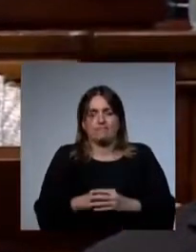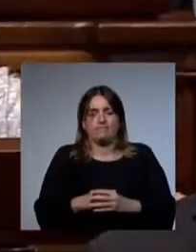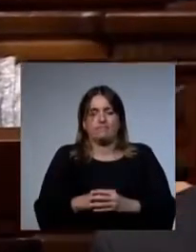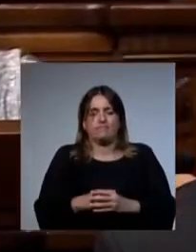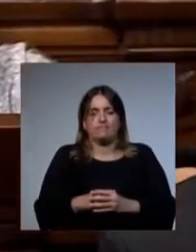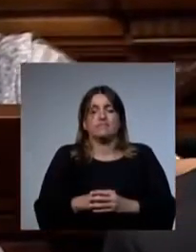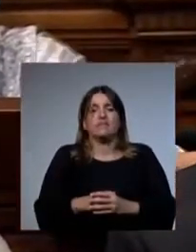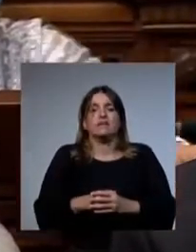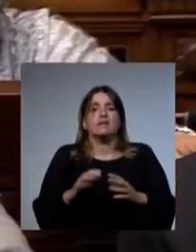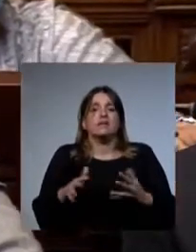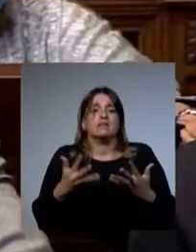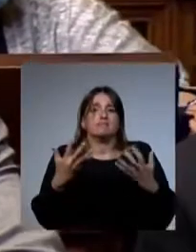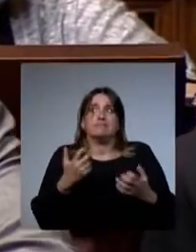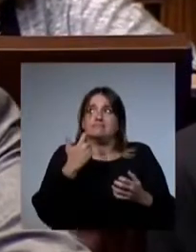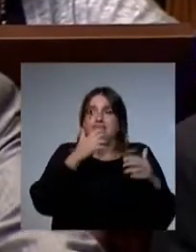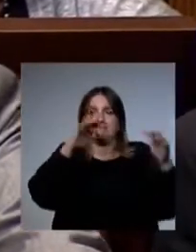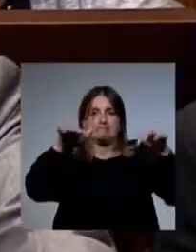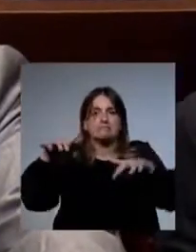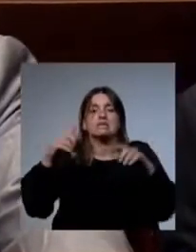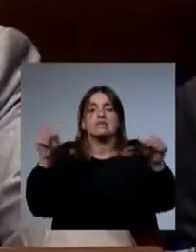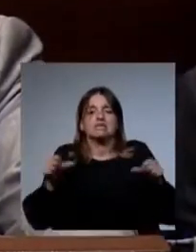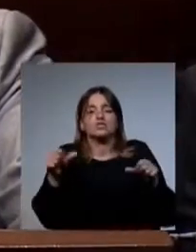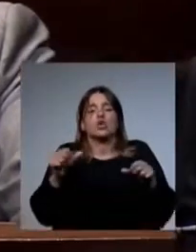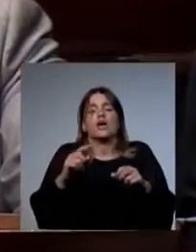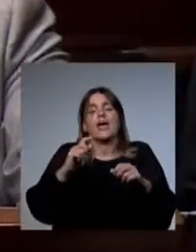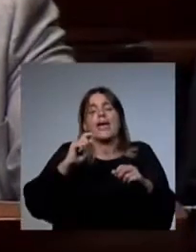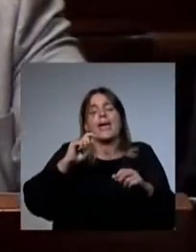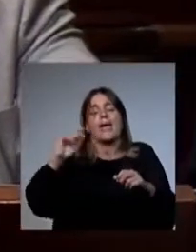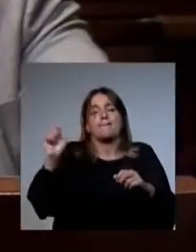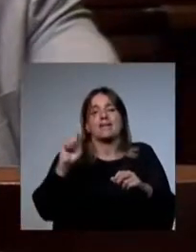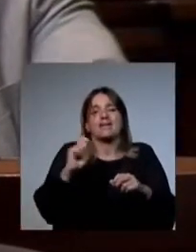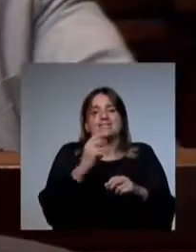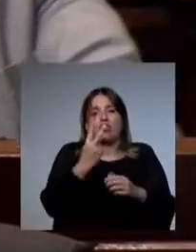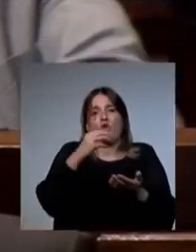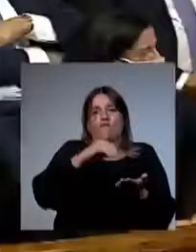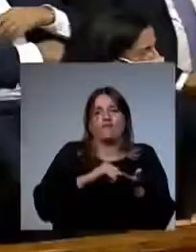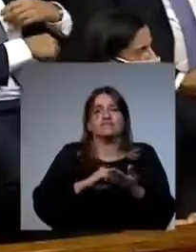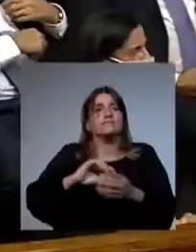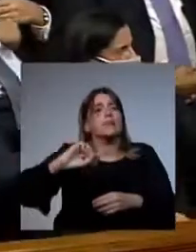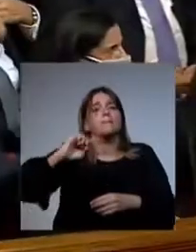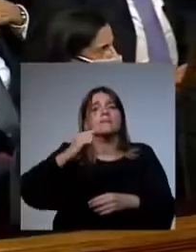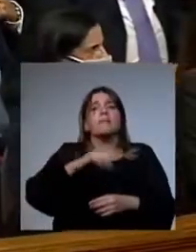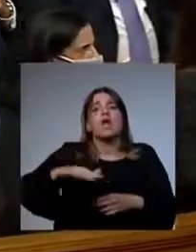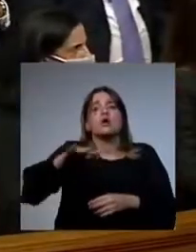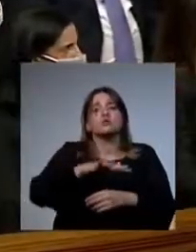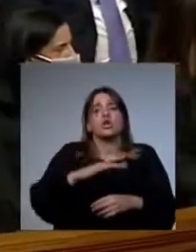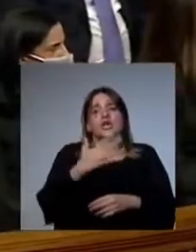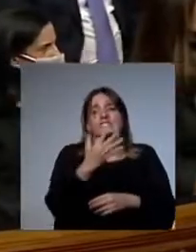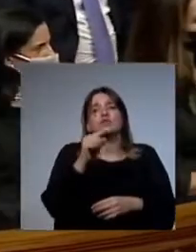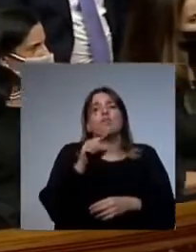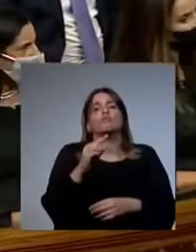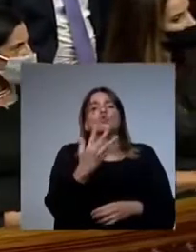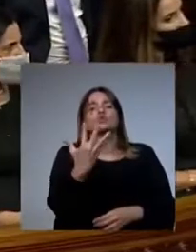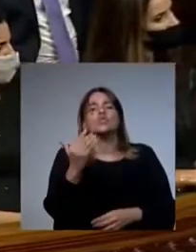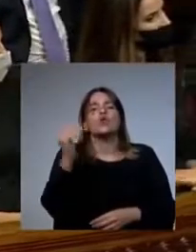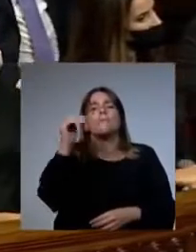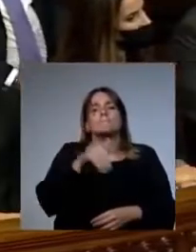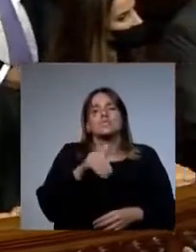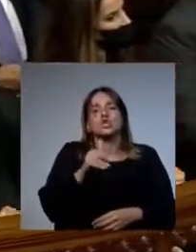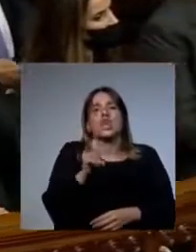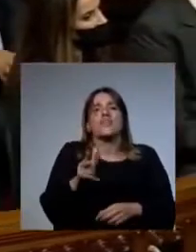Se declaró la emergencia agropecuaria en 2 oportunidades. La primera alcanzó una zona de 5.5 millones de